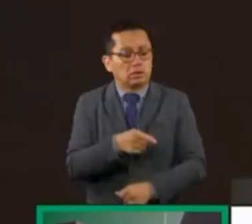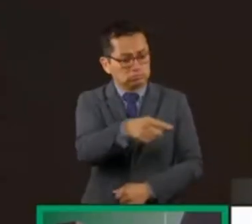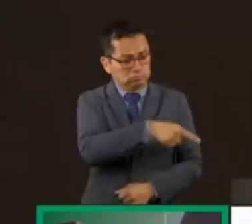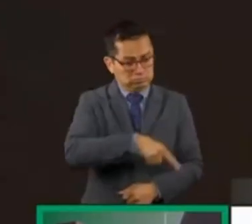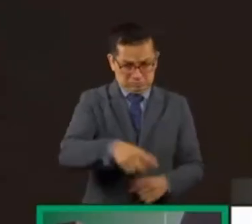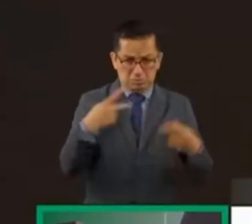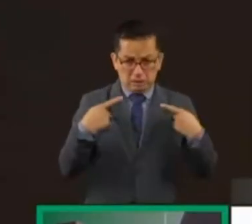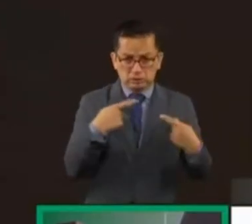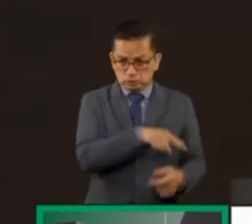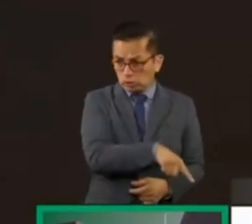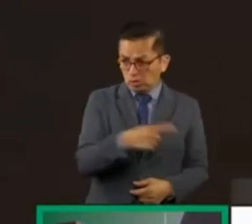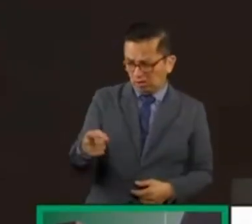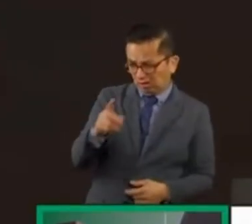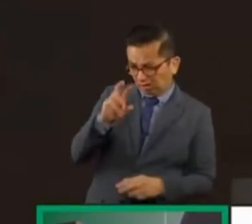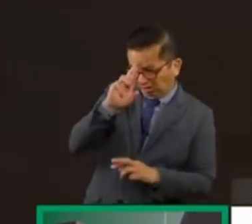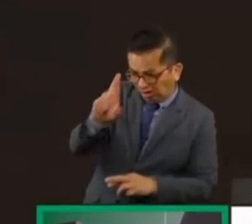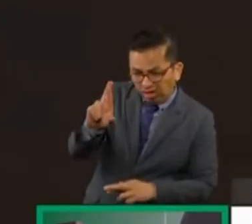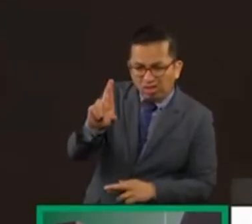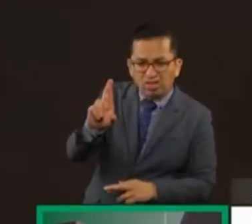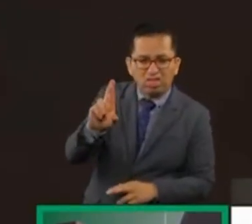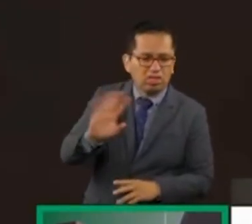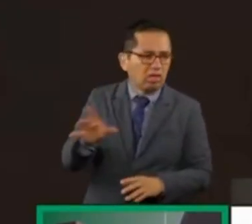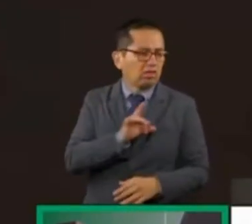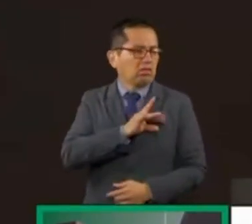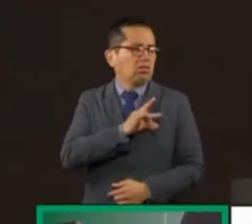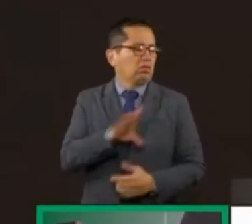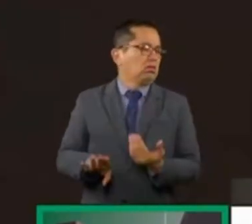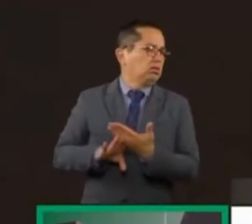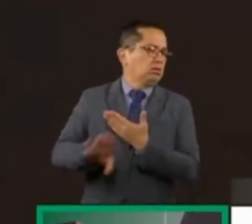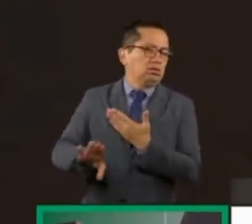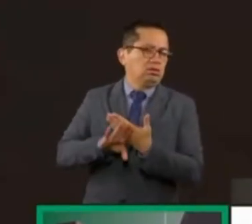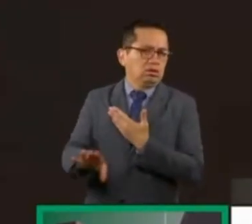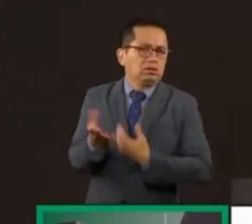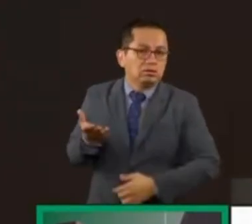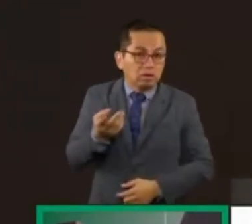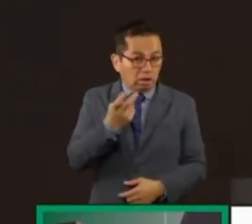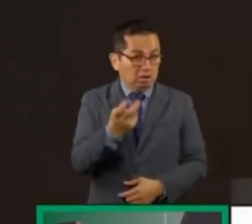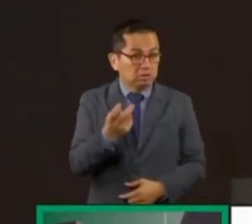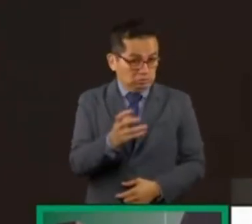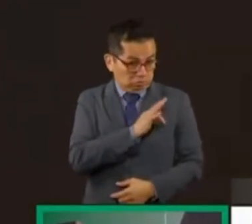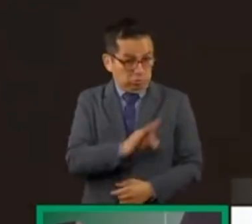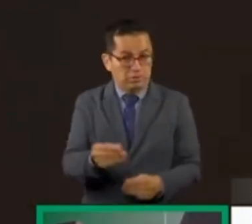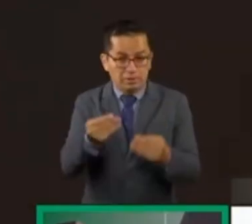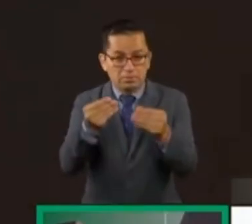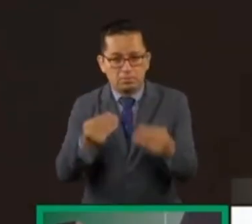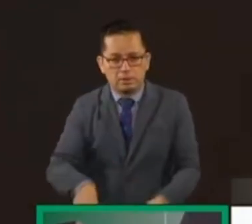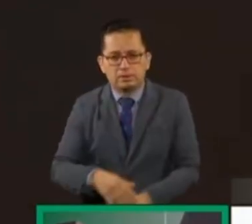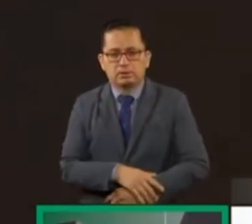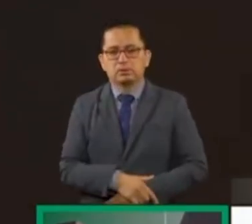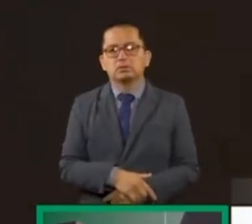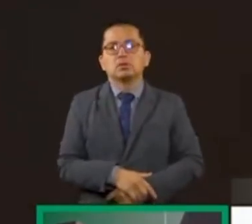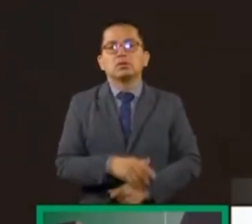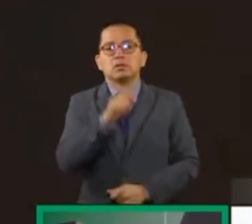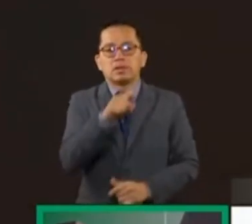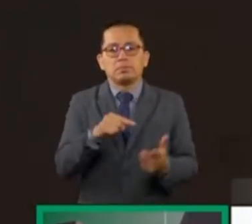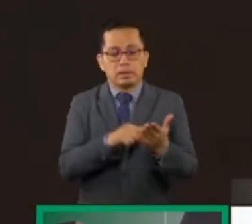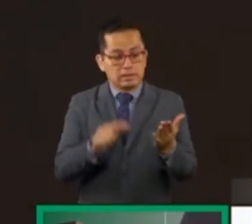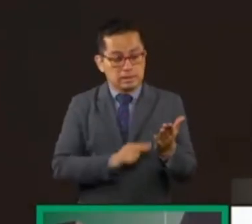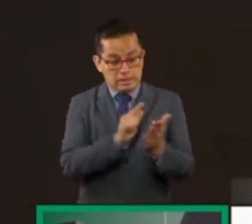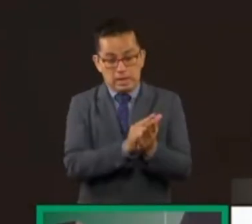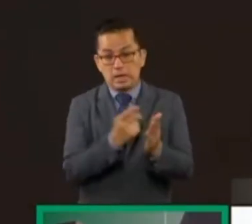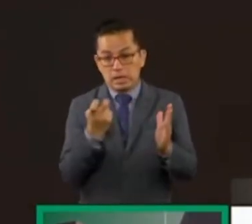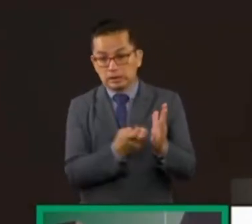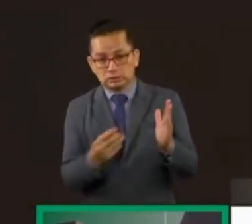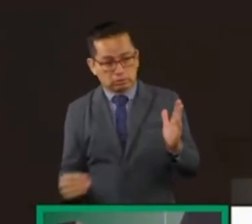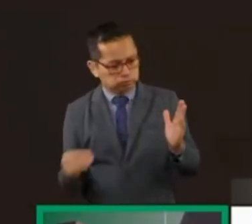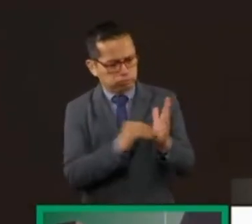empezará a verlas con temor. Y cuando eso pasa, se rompe algo que no se puede reparar. Esta reforma, además, da nuevas